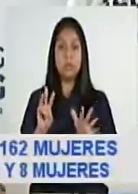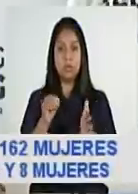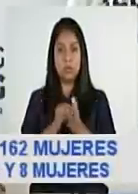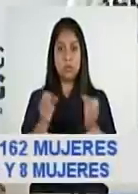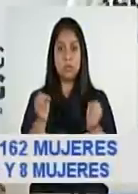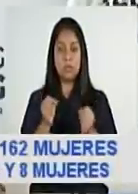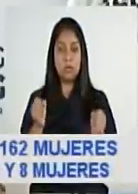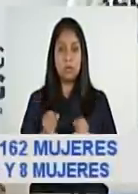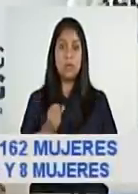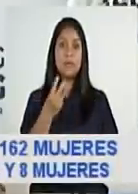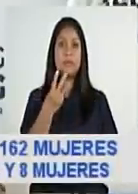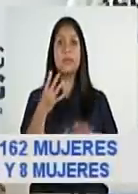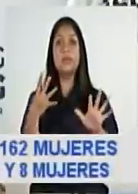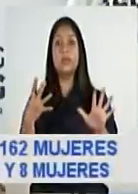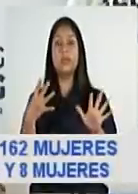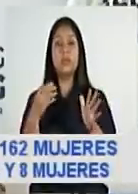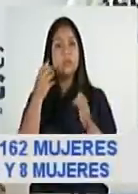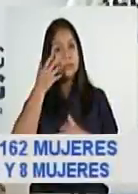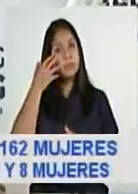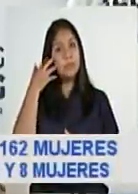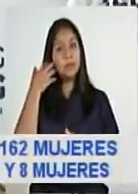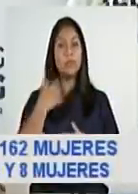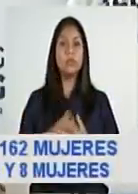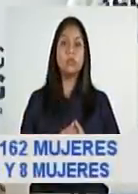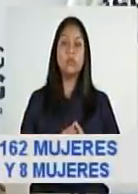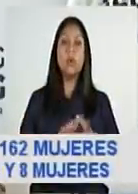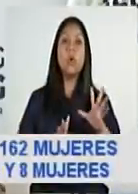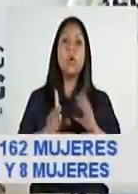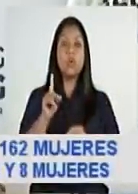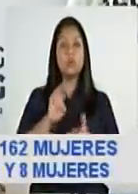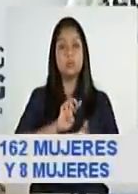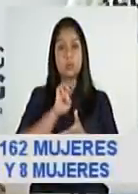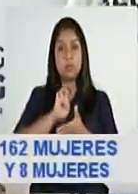8.866 casos por todos en Guatemala, de los cuales hay activos